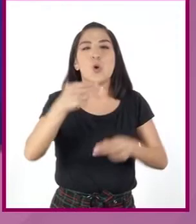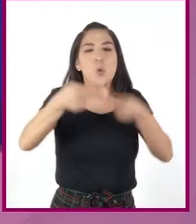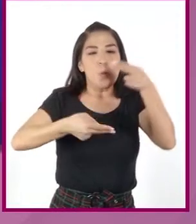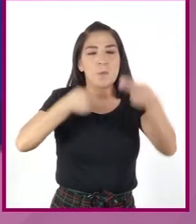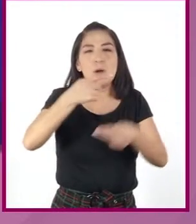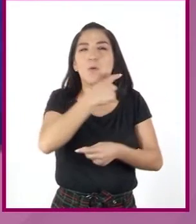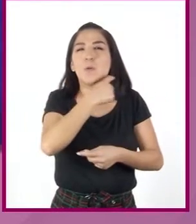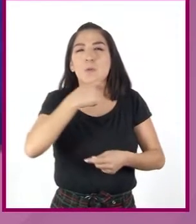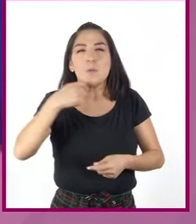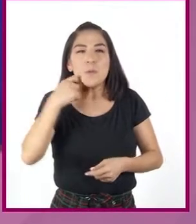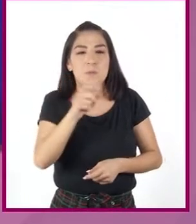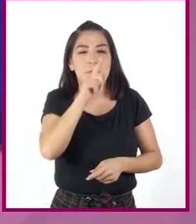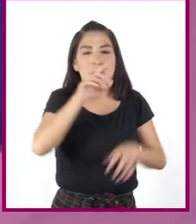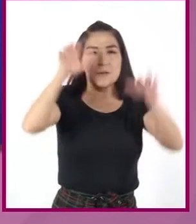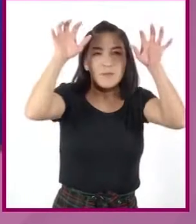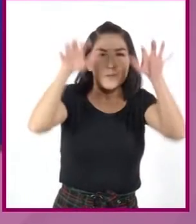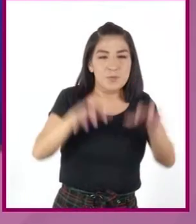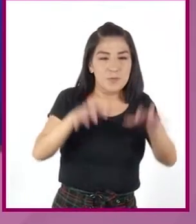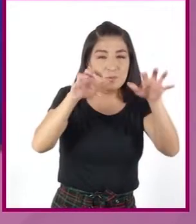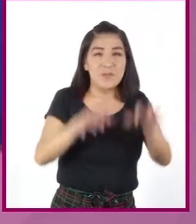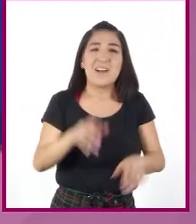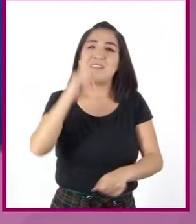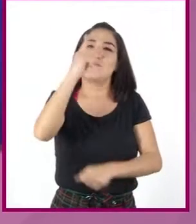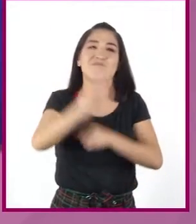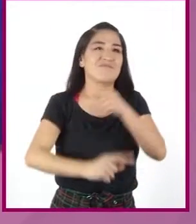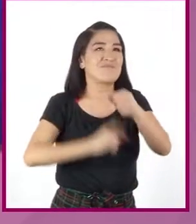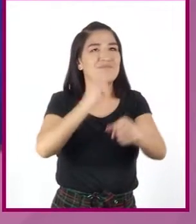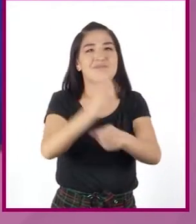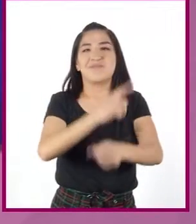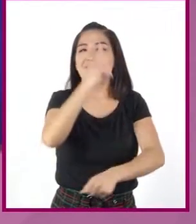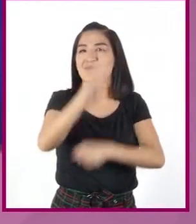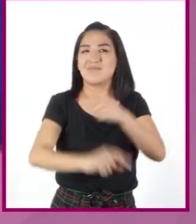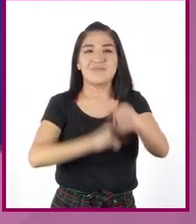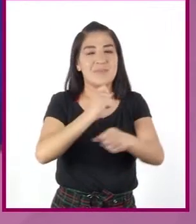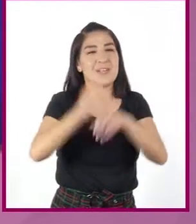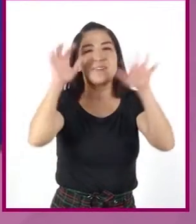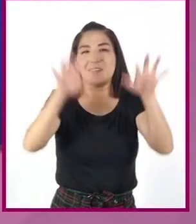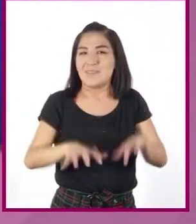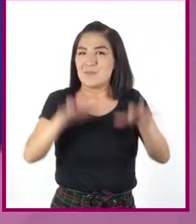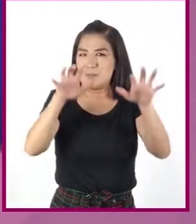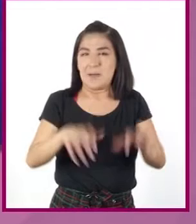lluvias torrenciales durante todo el año o gran parte de este.